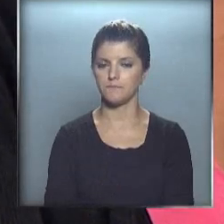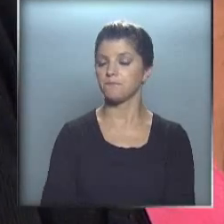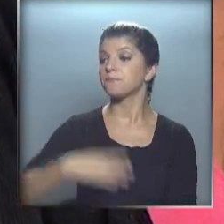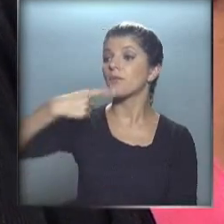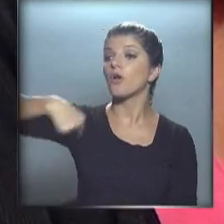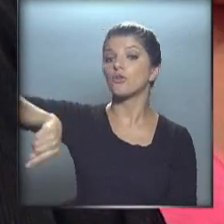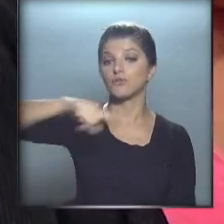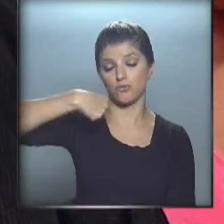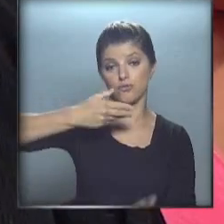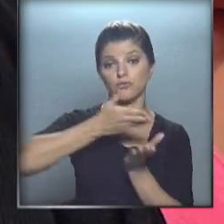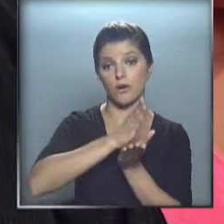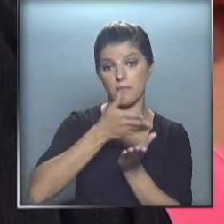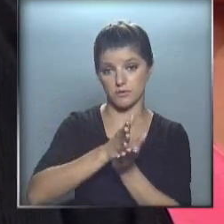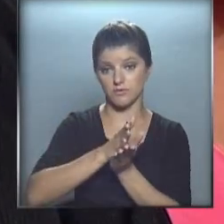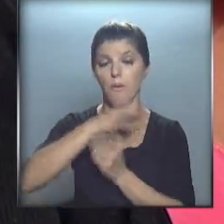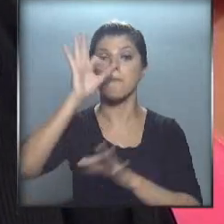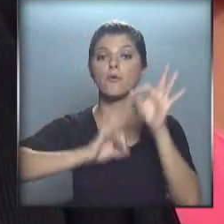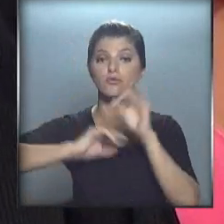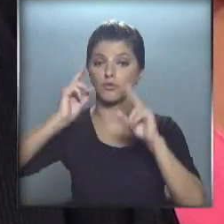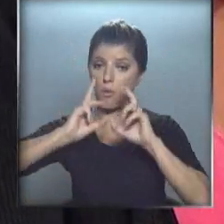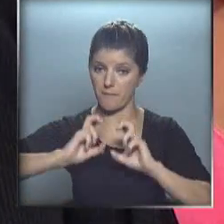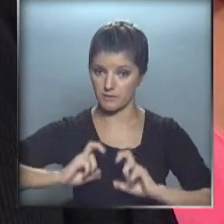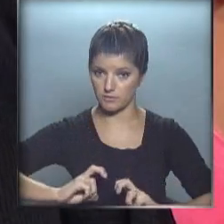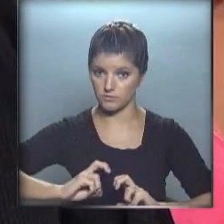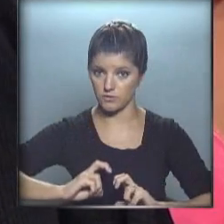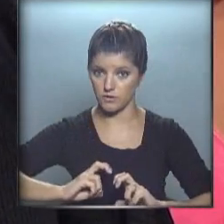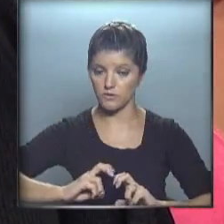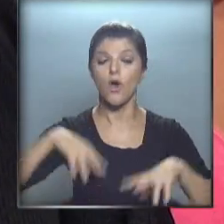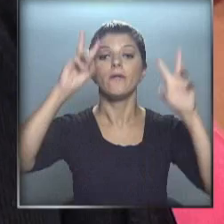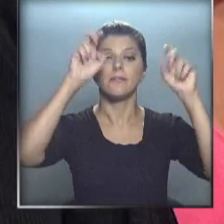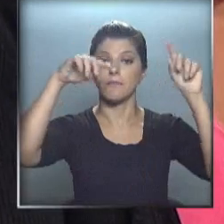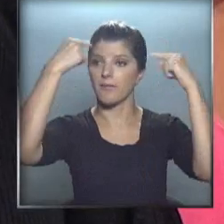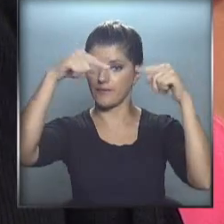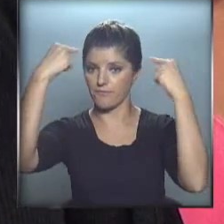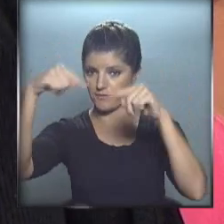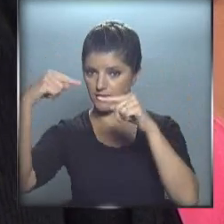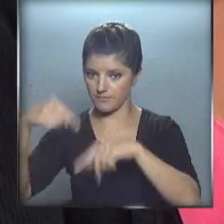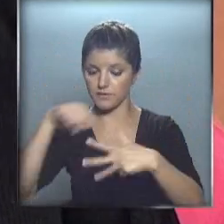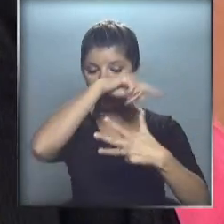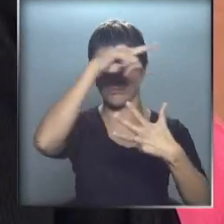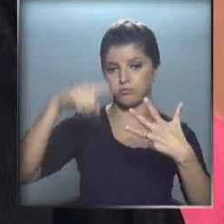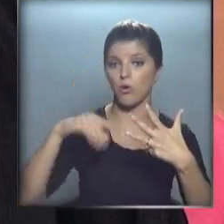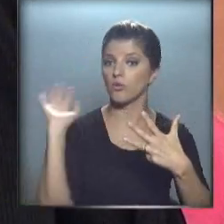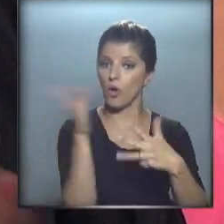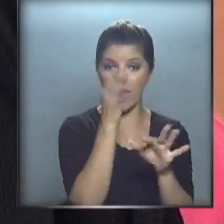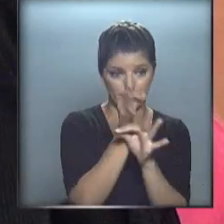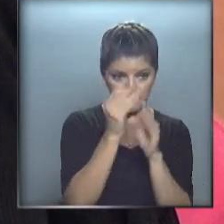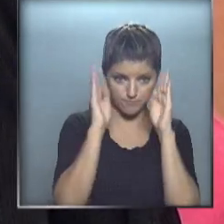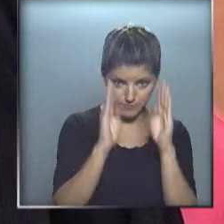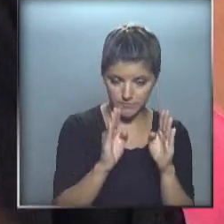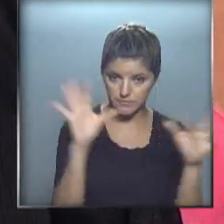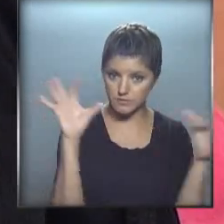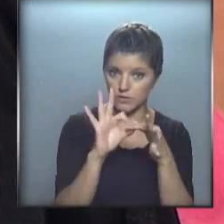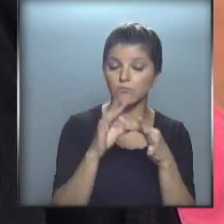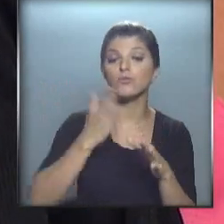tenemos una materia que se llama Proyecto de Investigación y que tenemos distintos temas que son puntuales en el colegio. Nosotros tratamos